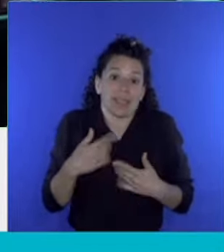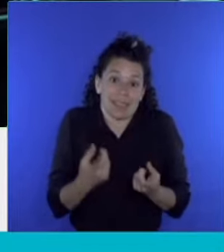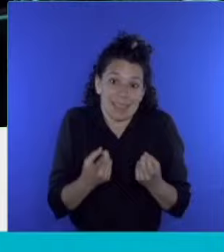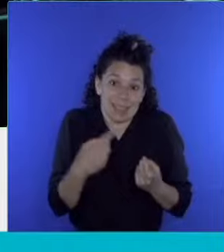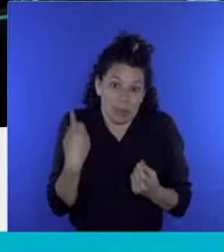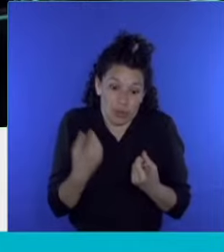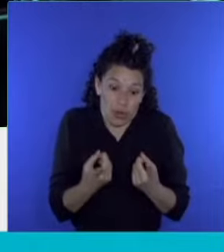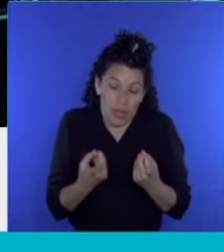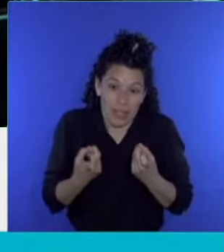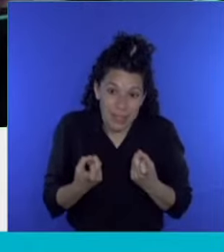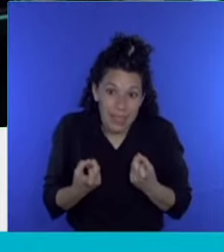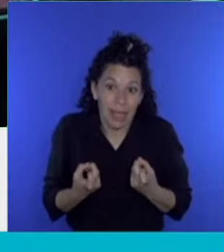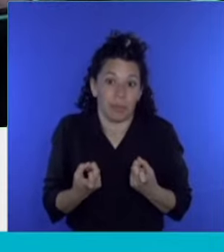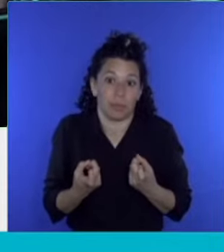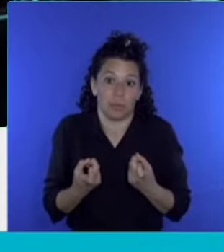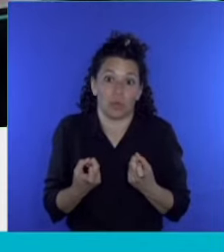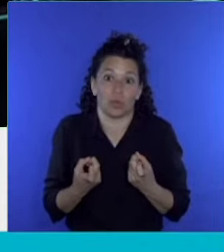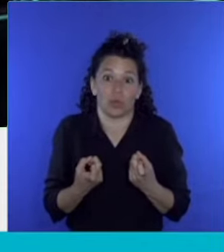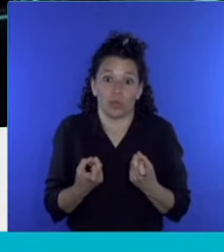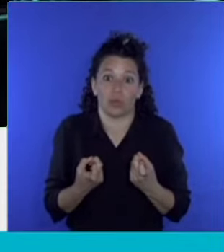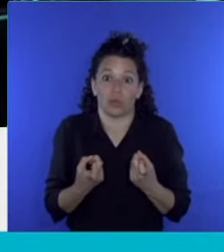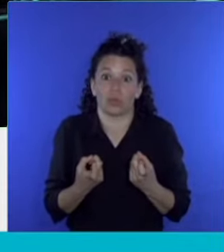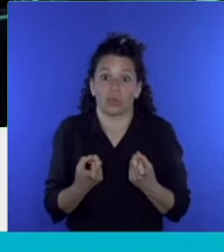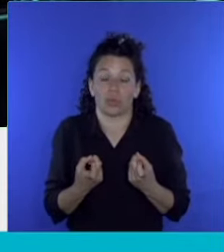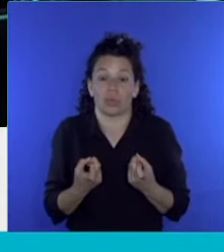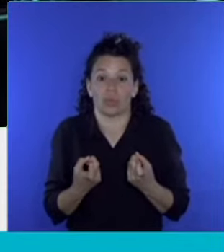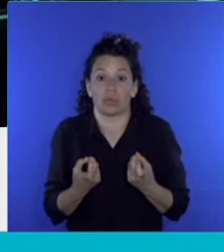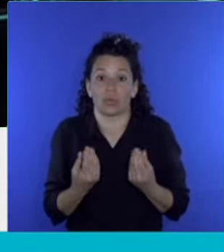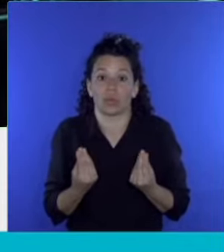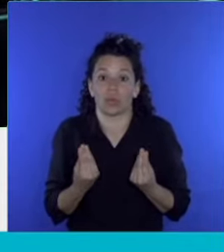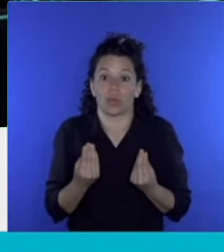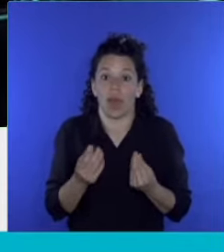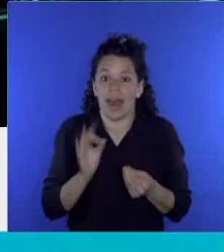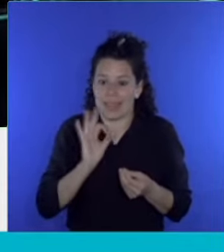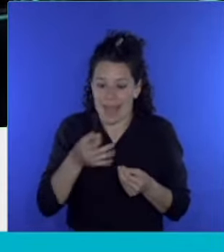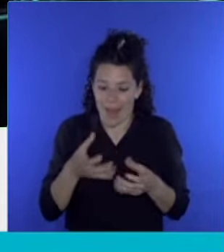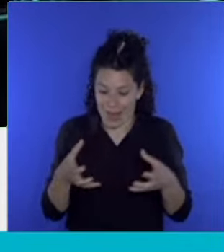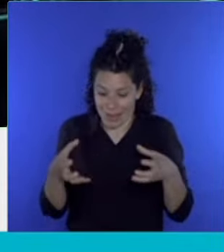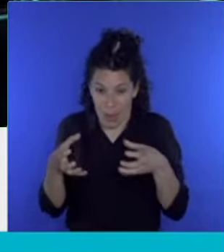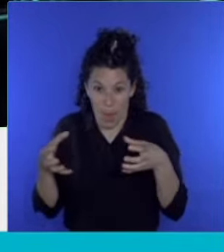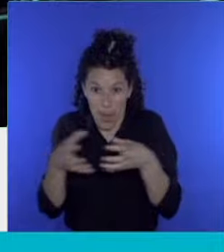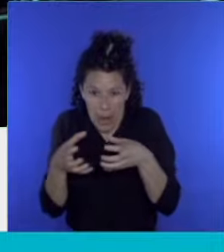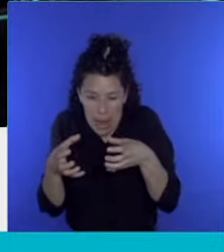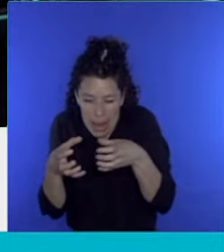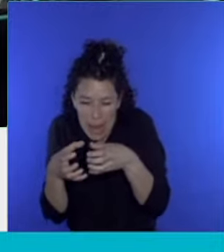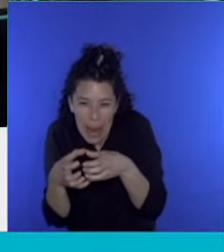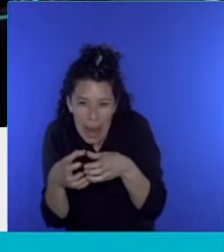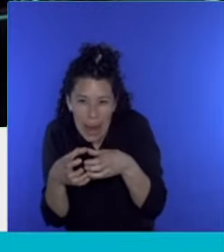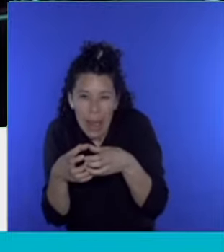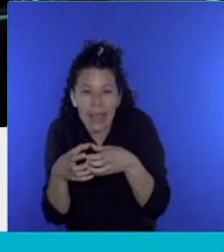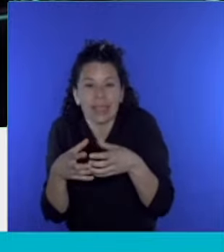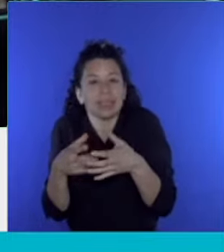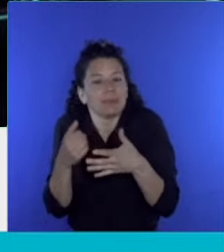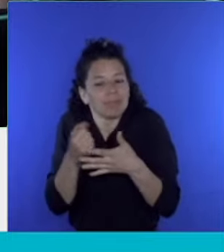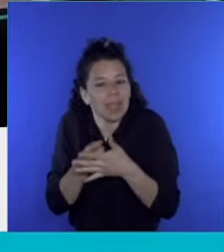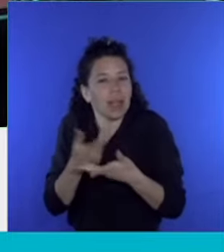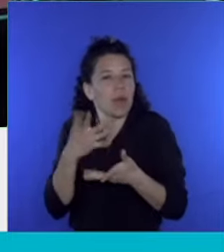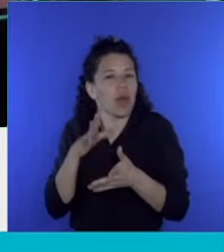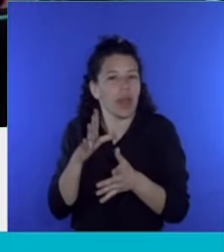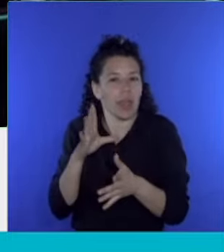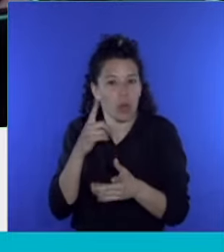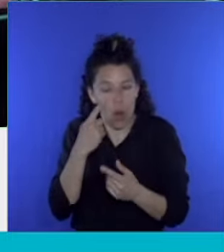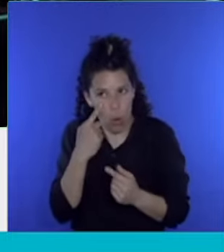cerrar este pequeño bloque tratando de manejar a veces la coherencia y de la y